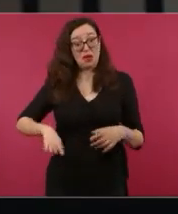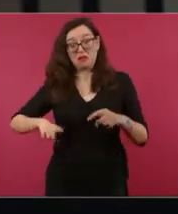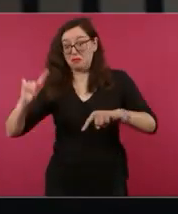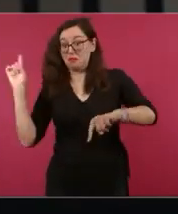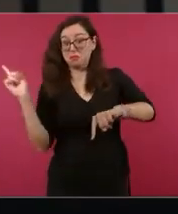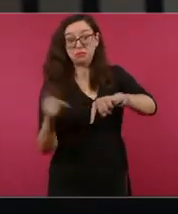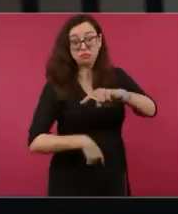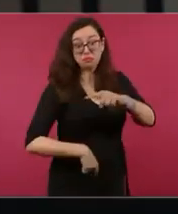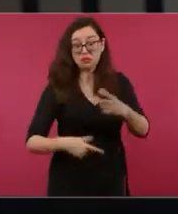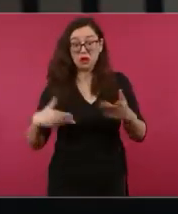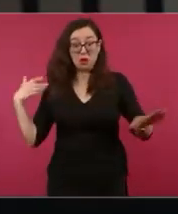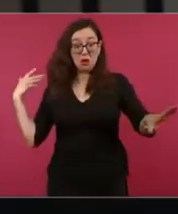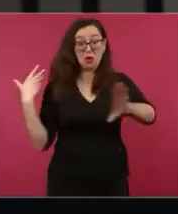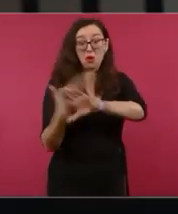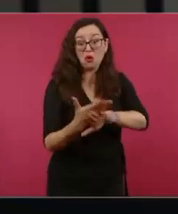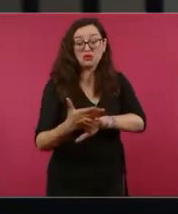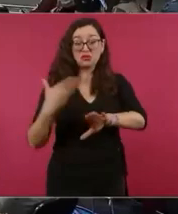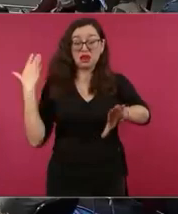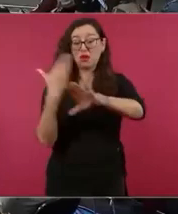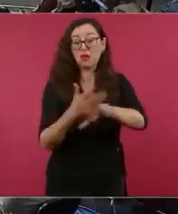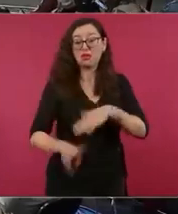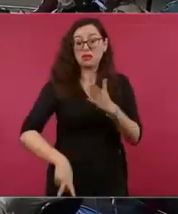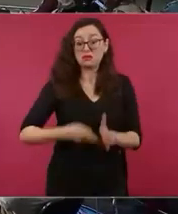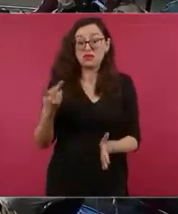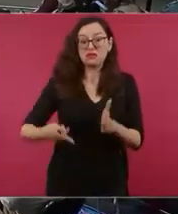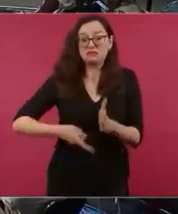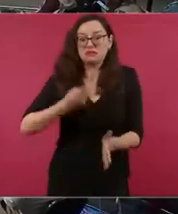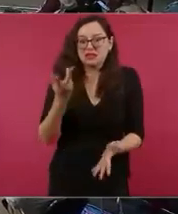venido jugando en contra de la Cuarta Transformación, con lo que se